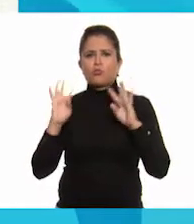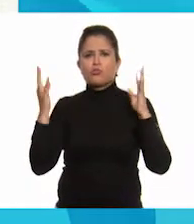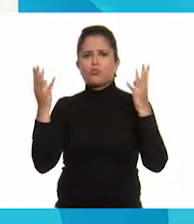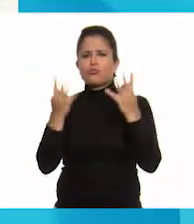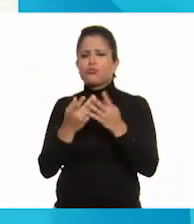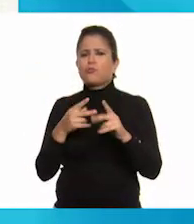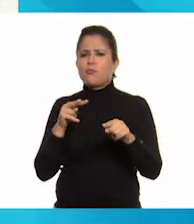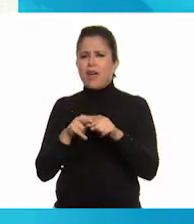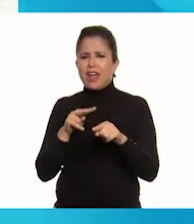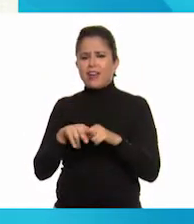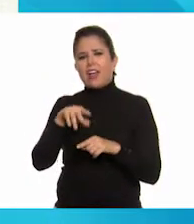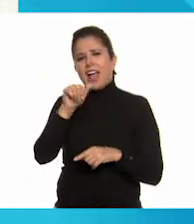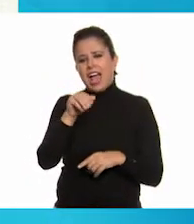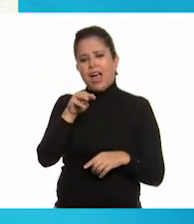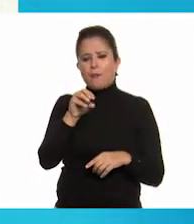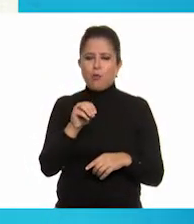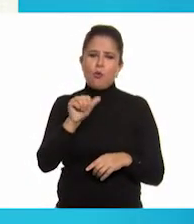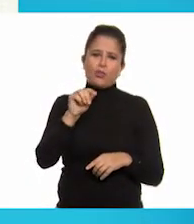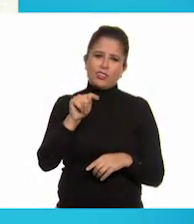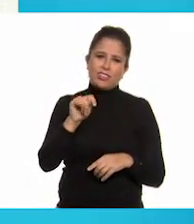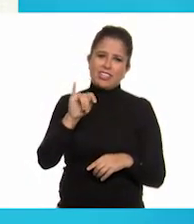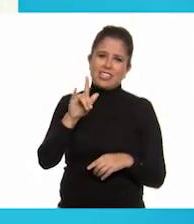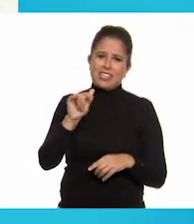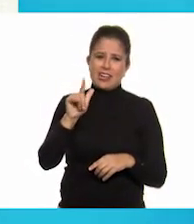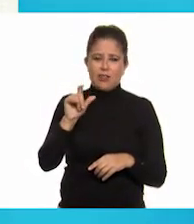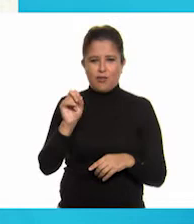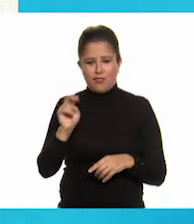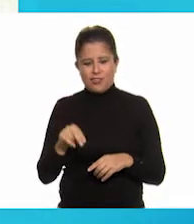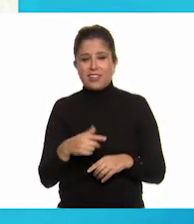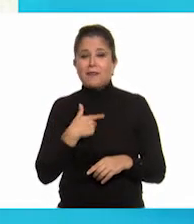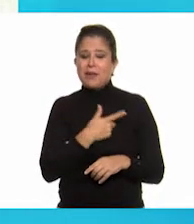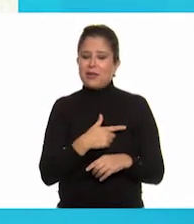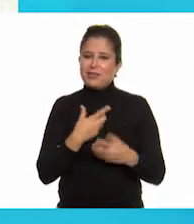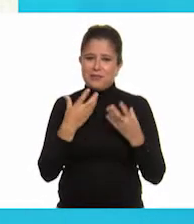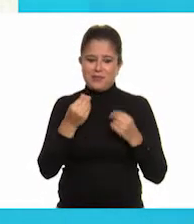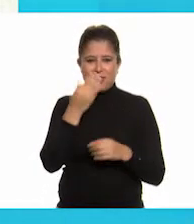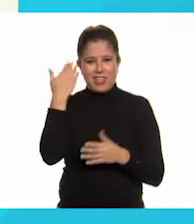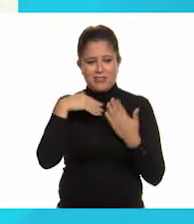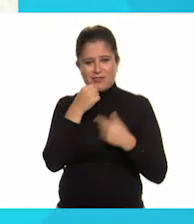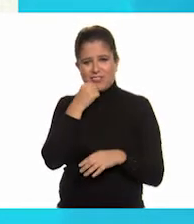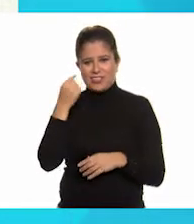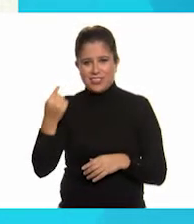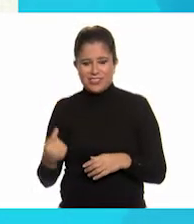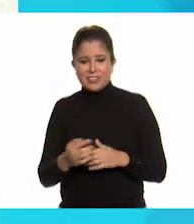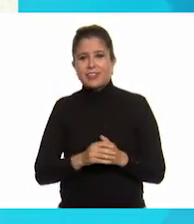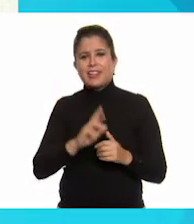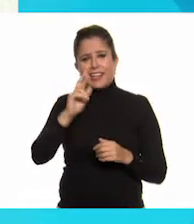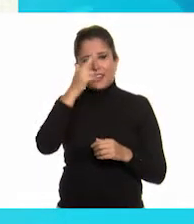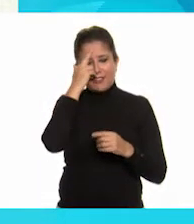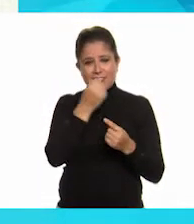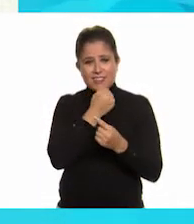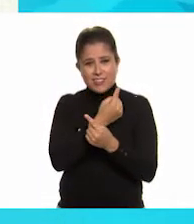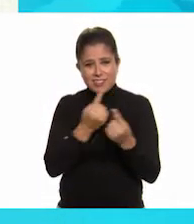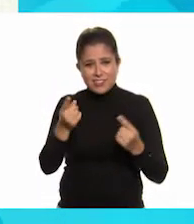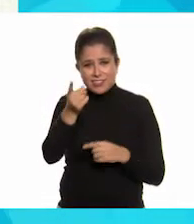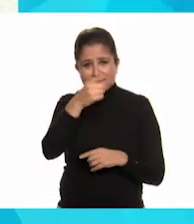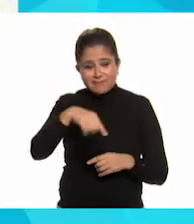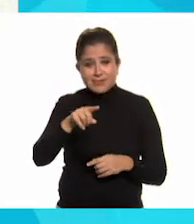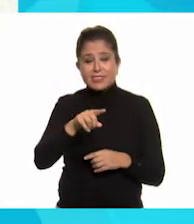¿verdad? Amo, ato, matarilerilerón. Esa me gustaba mucho cuando era niña. Sí, sí es cierto. Recuerden, niñas y niños, que si